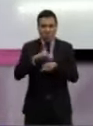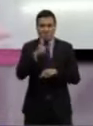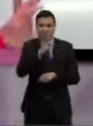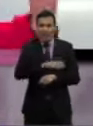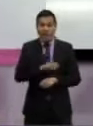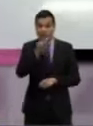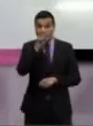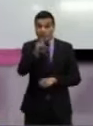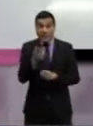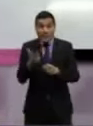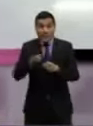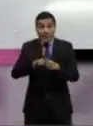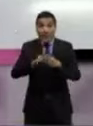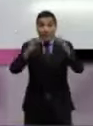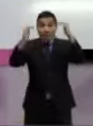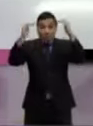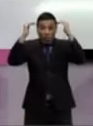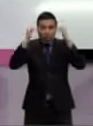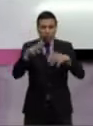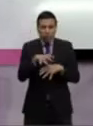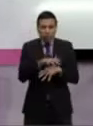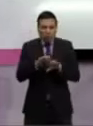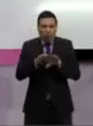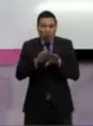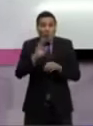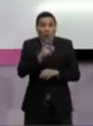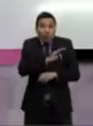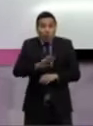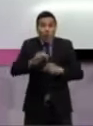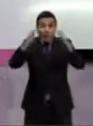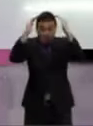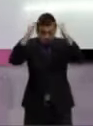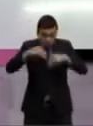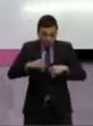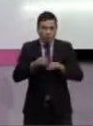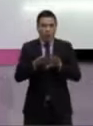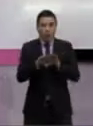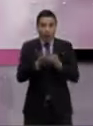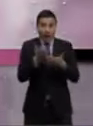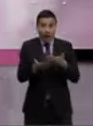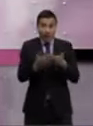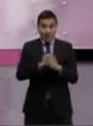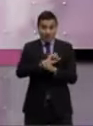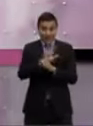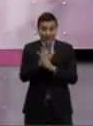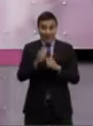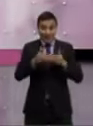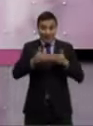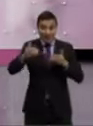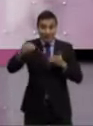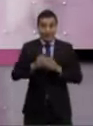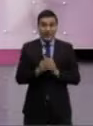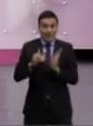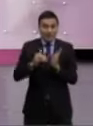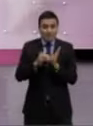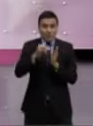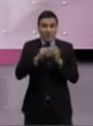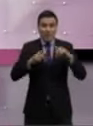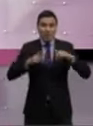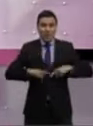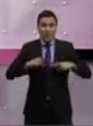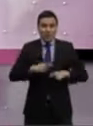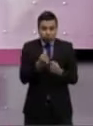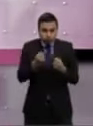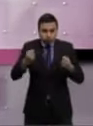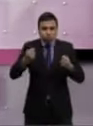el hospital se les iba a caer en la cara, por Dios. Cuando llegó esta pandemia, ¿tienes idea cuántos millones estaban con obesidad? No,